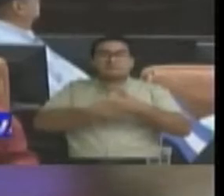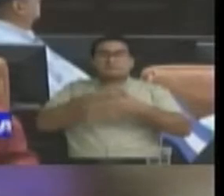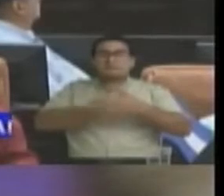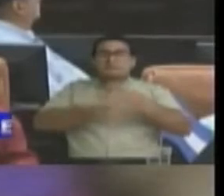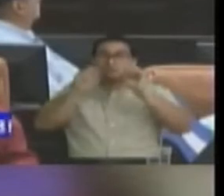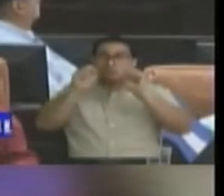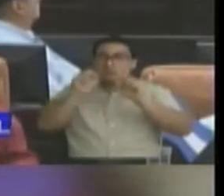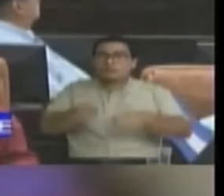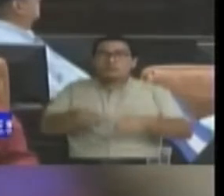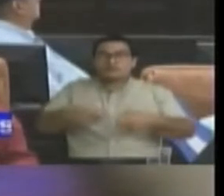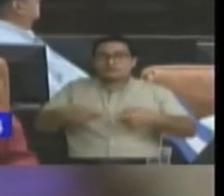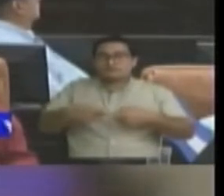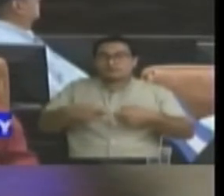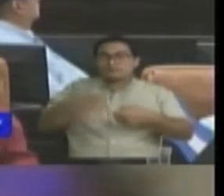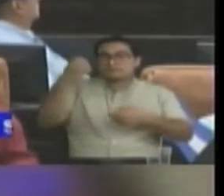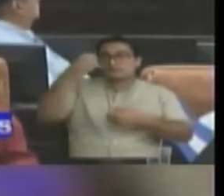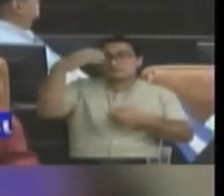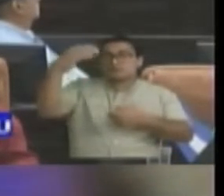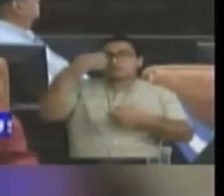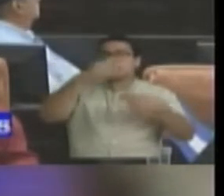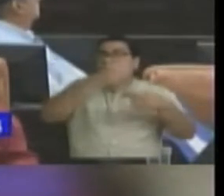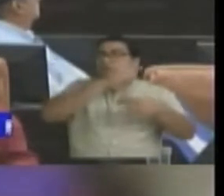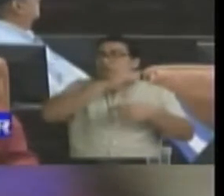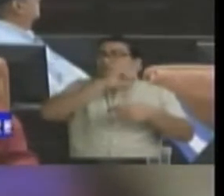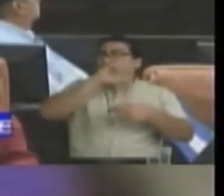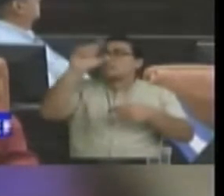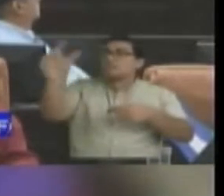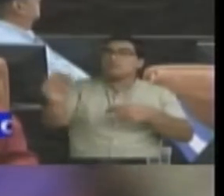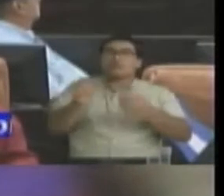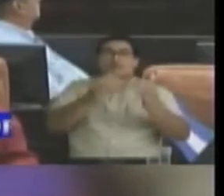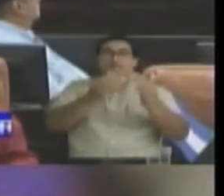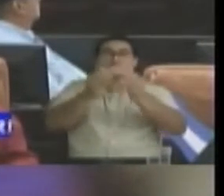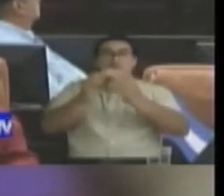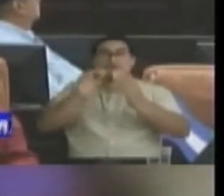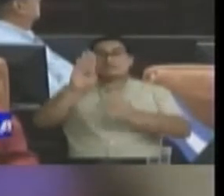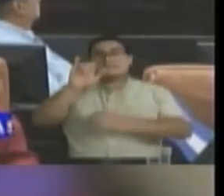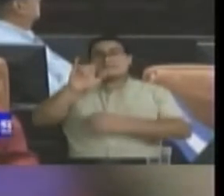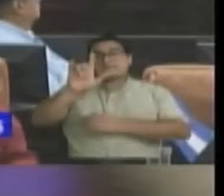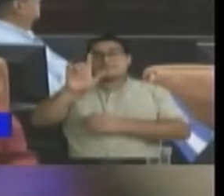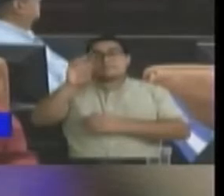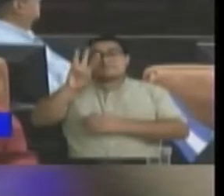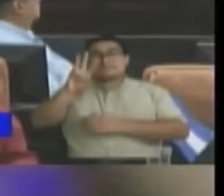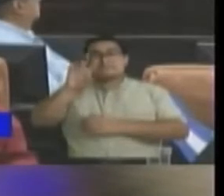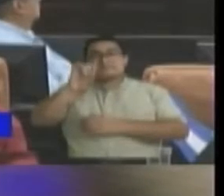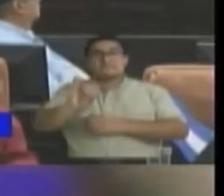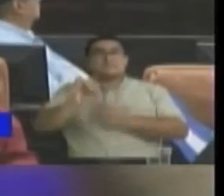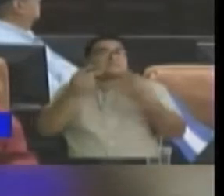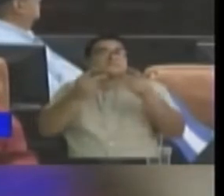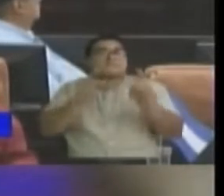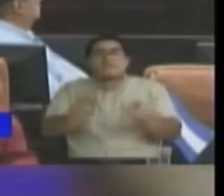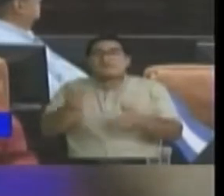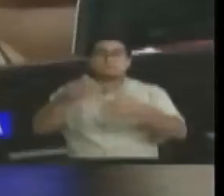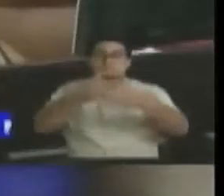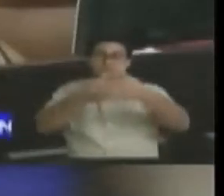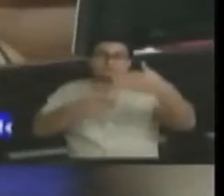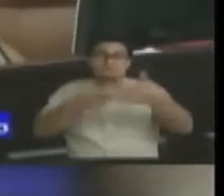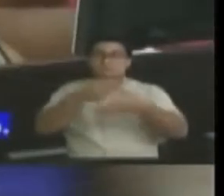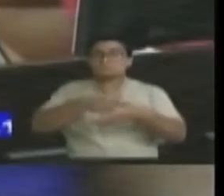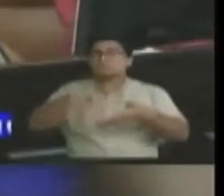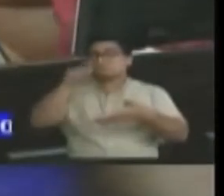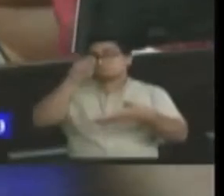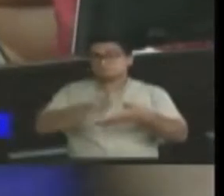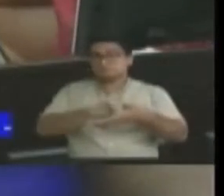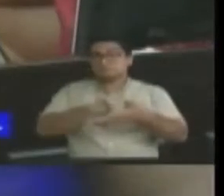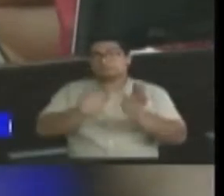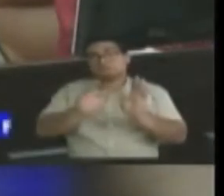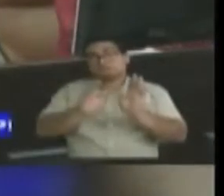llevar la interconexión hasta Bilue, y no se ha hecho ningún esfuerzo en esa dirección. Obviamente,